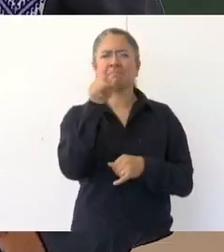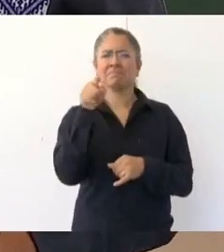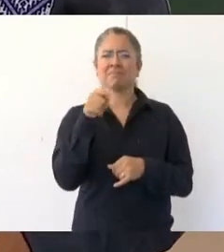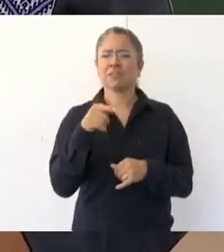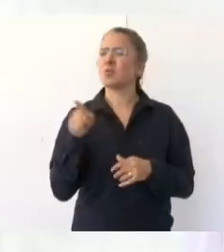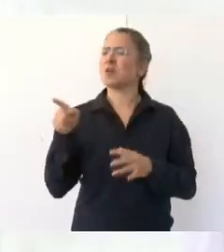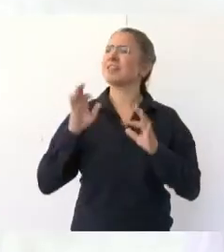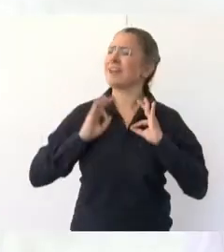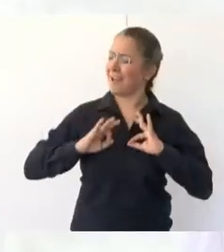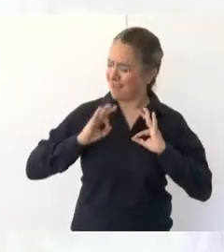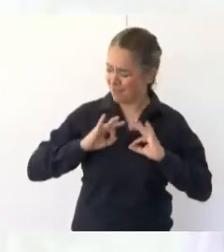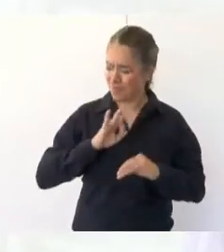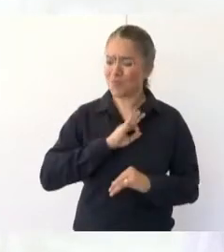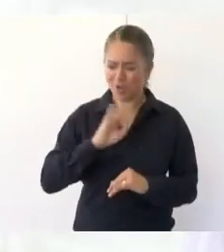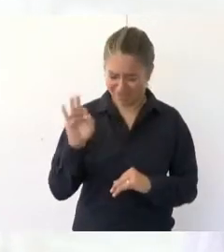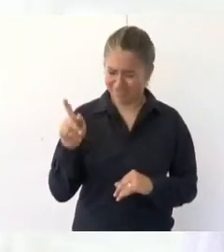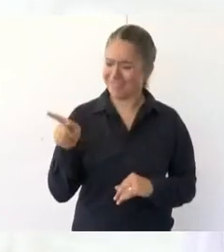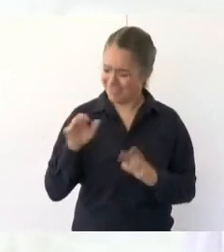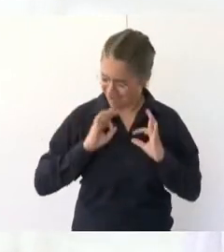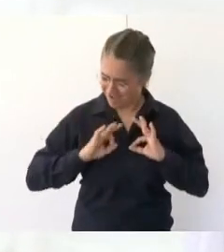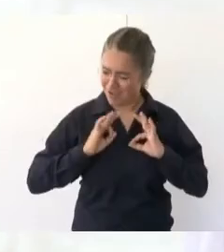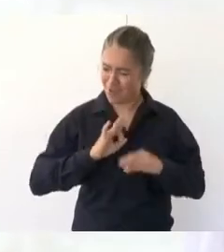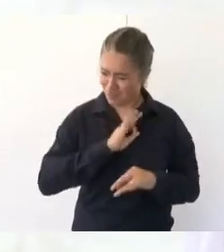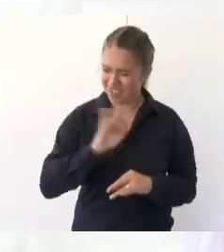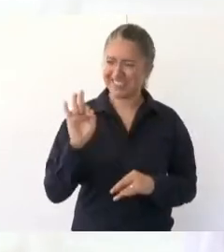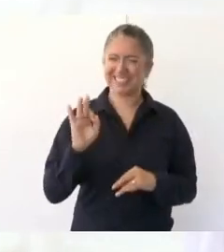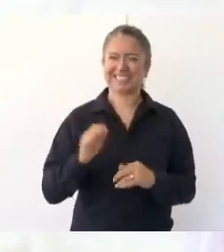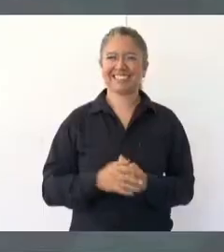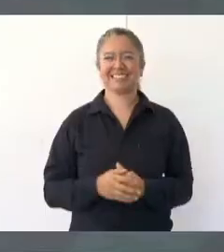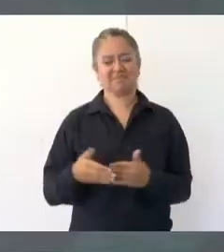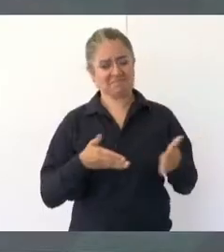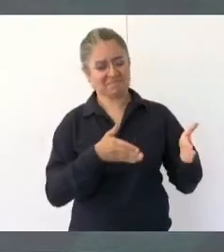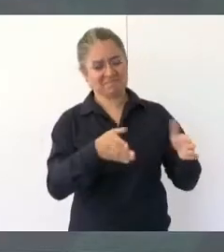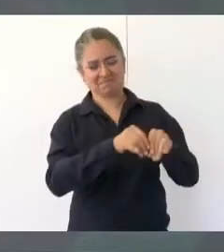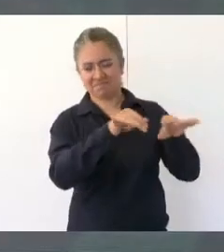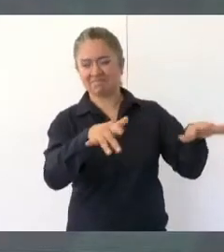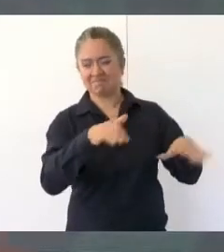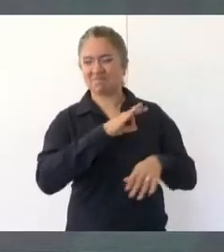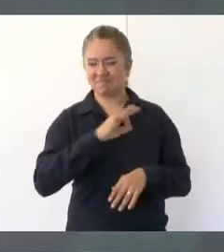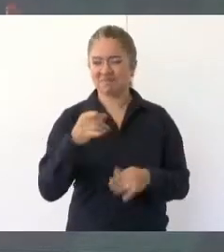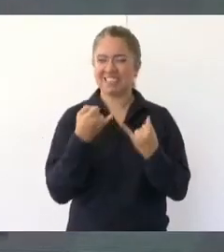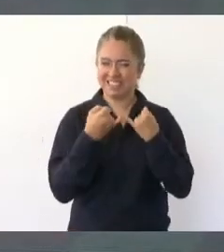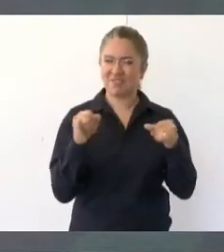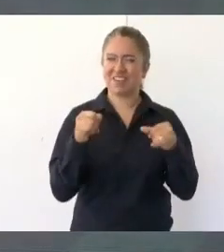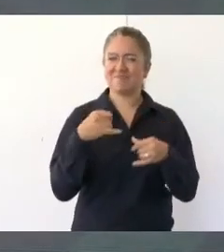poder este distrito de riego.